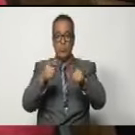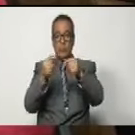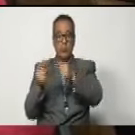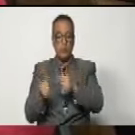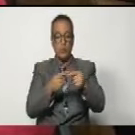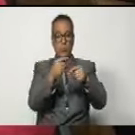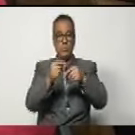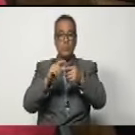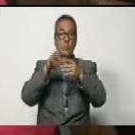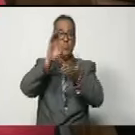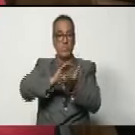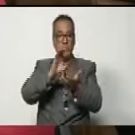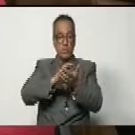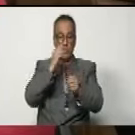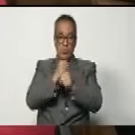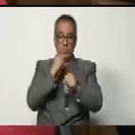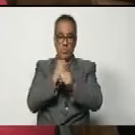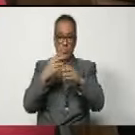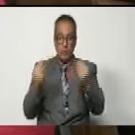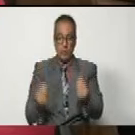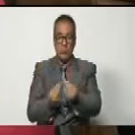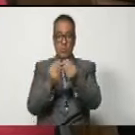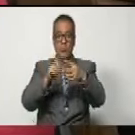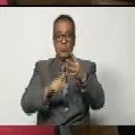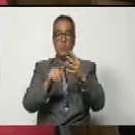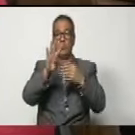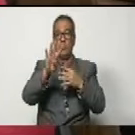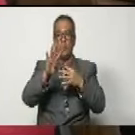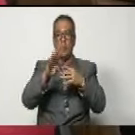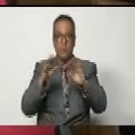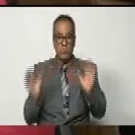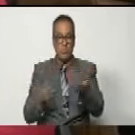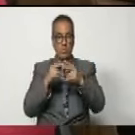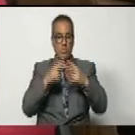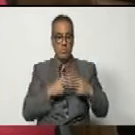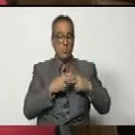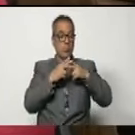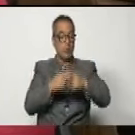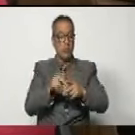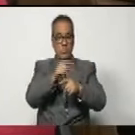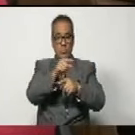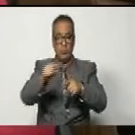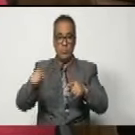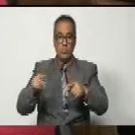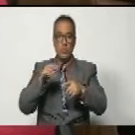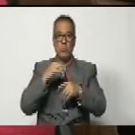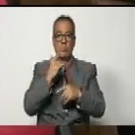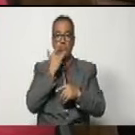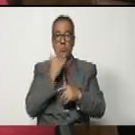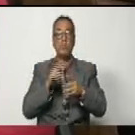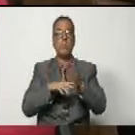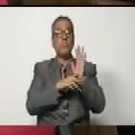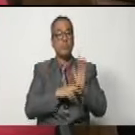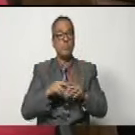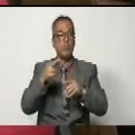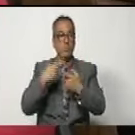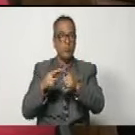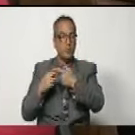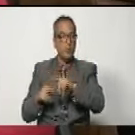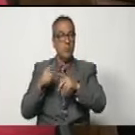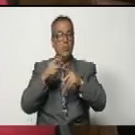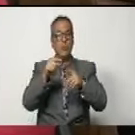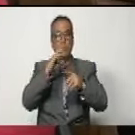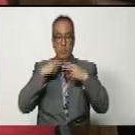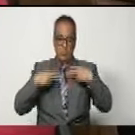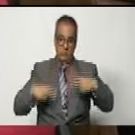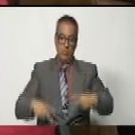comunal centrado en el trabajo asociado. 4. Promover los valores y principios ecosocialistas respecto a las distintas formas de